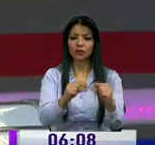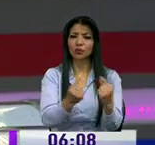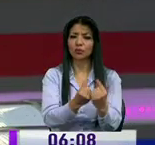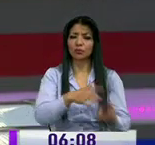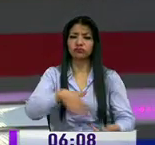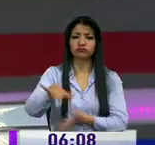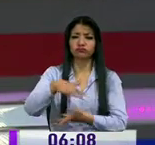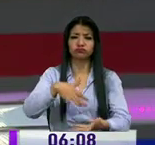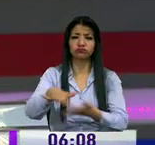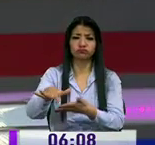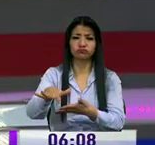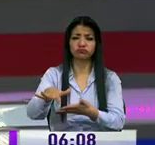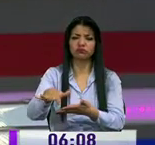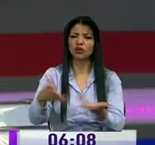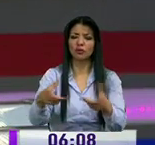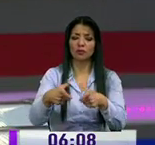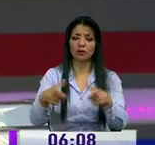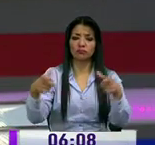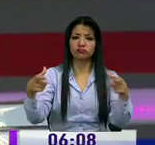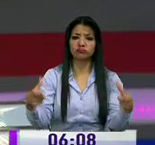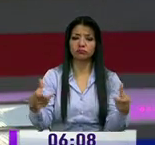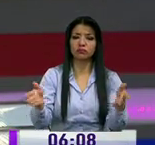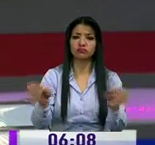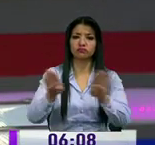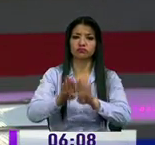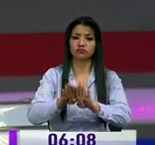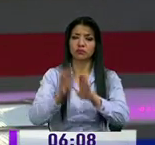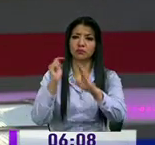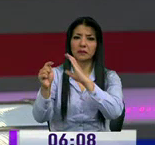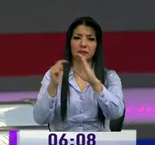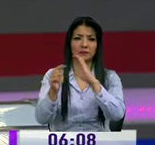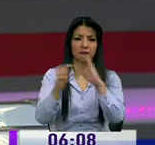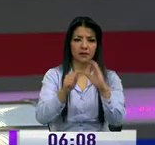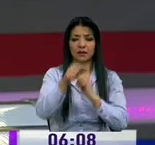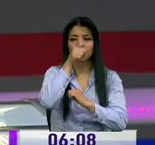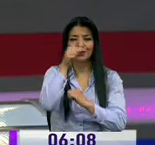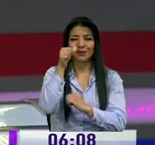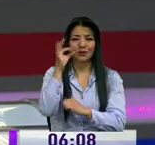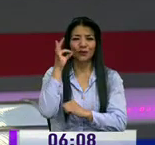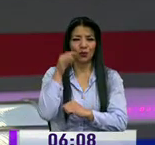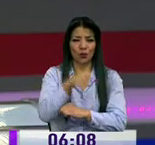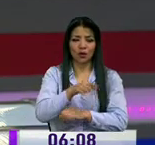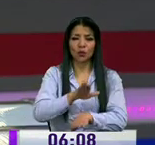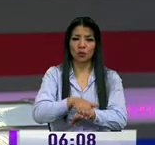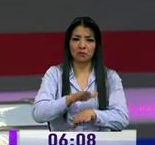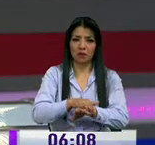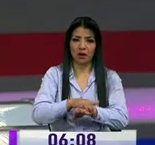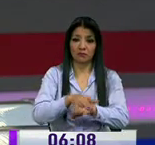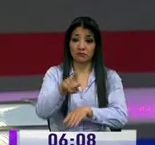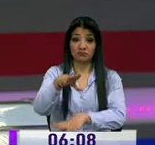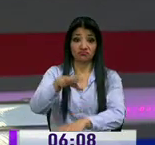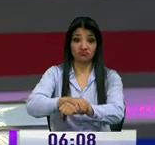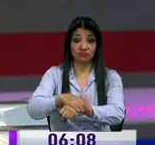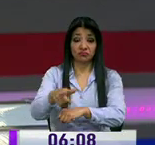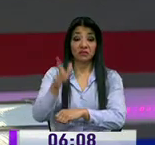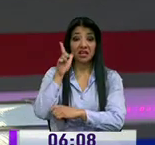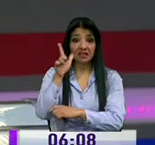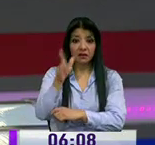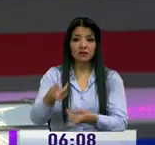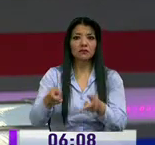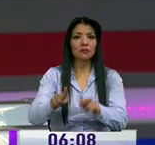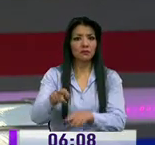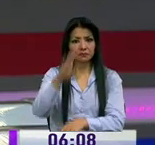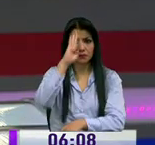drogas, esto a través de contenedores y de couriers. Dentro de los detenidos está el cabecilla y además es un miembro de la Policía Nacional.